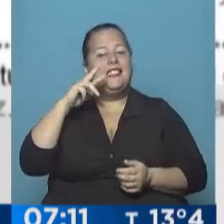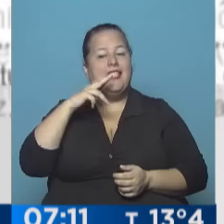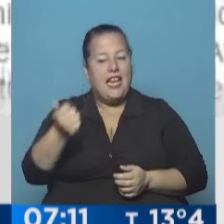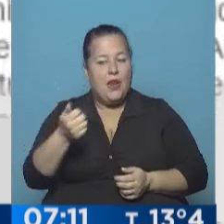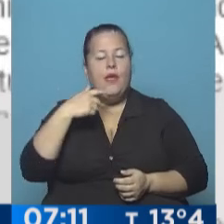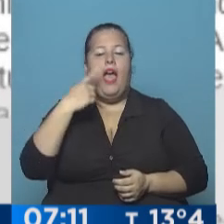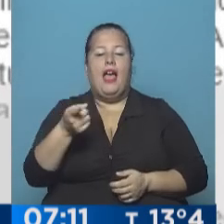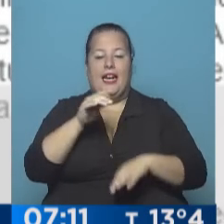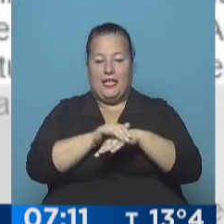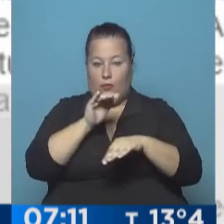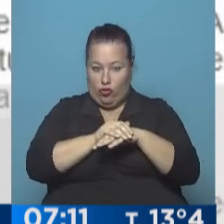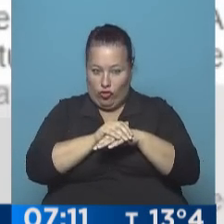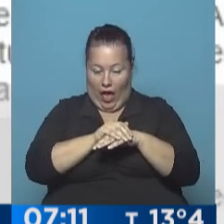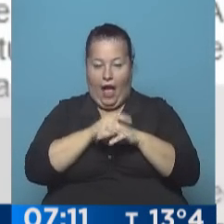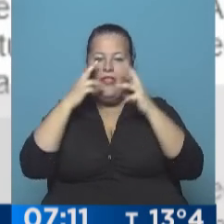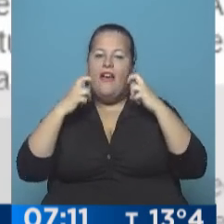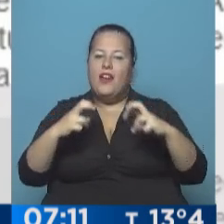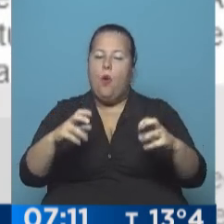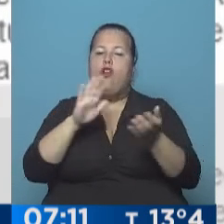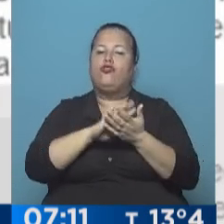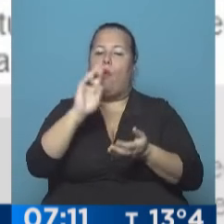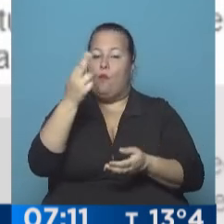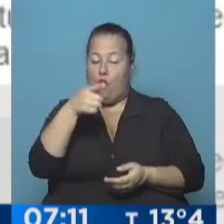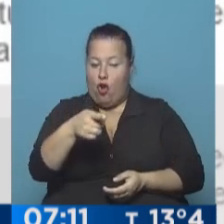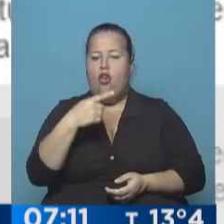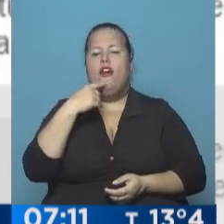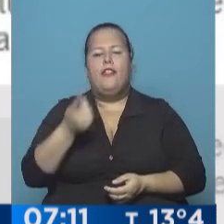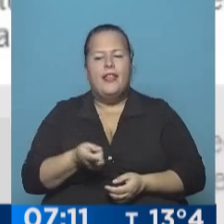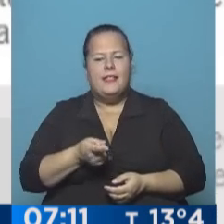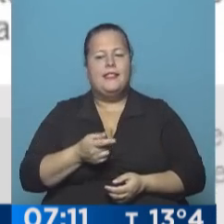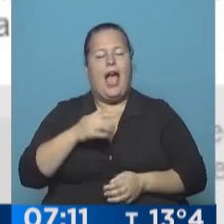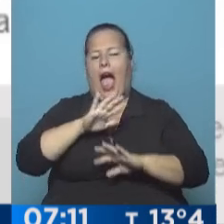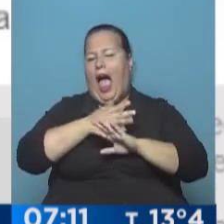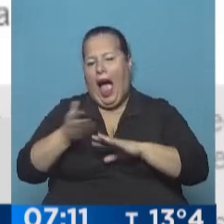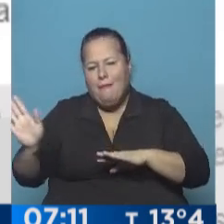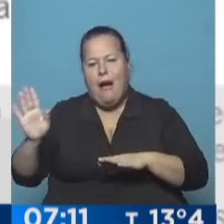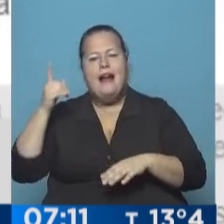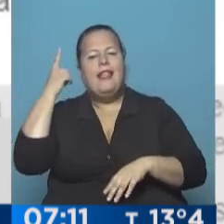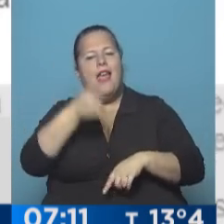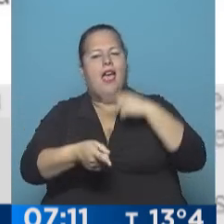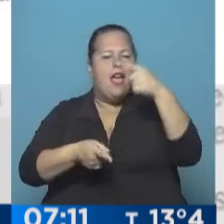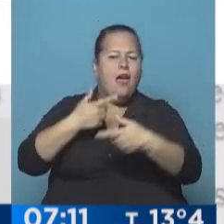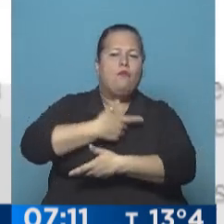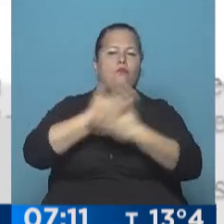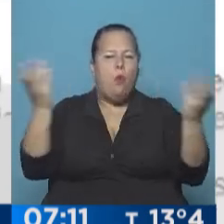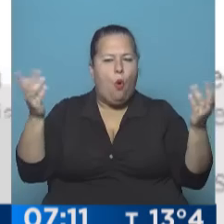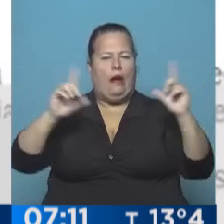Faral es la que está a cargo de la investigación del homicidio. Dice, más allá de las acusaciones